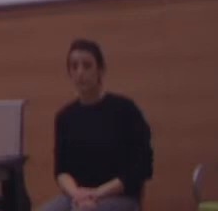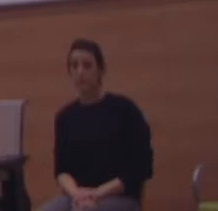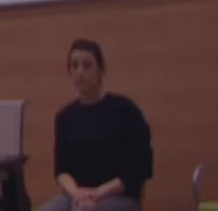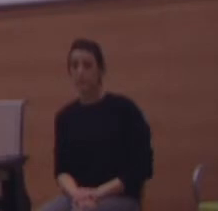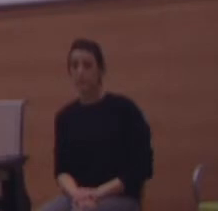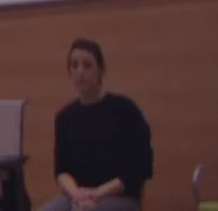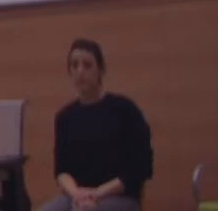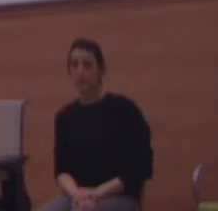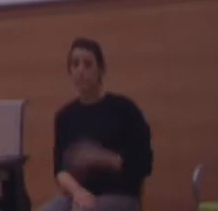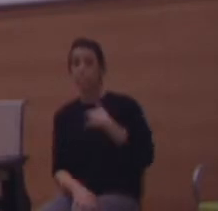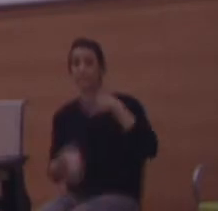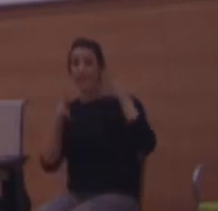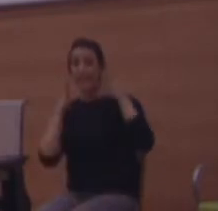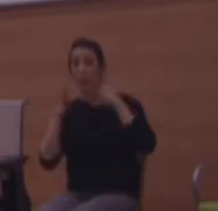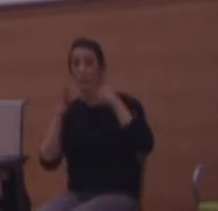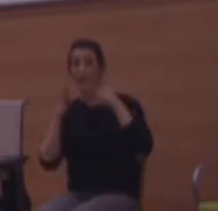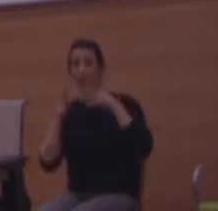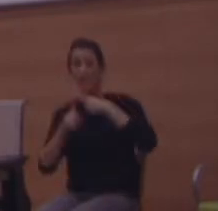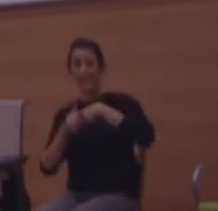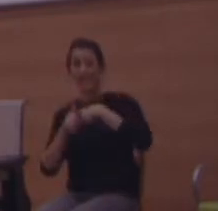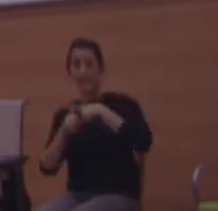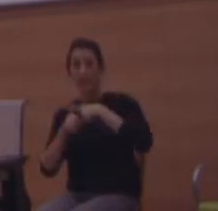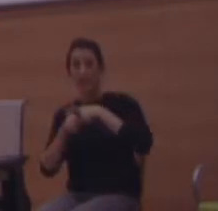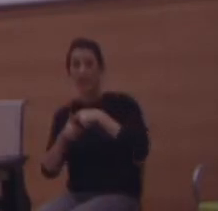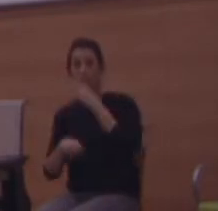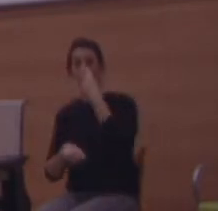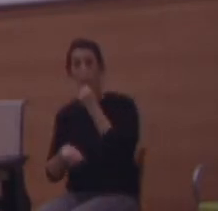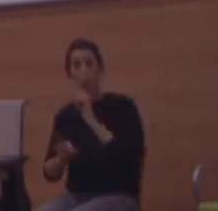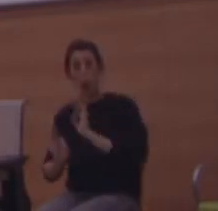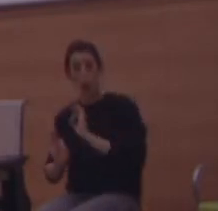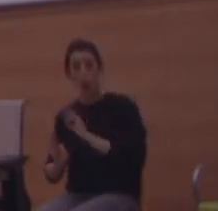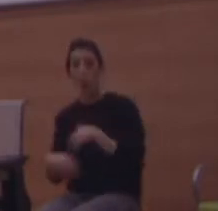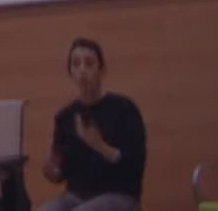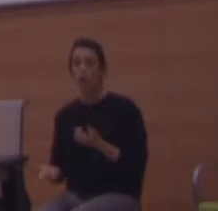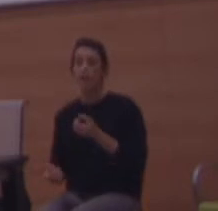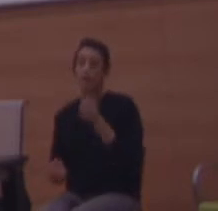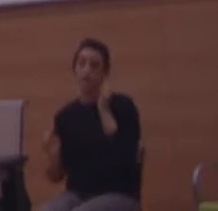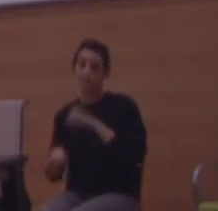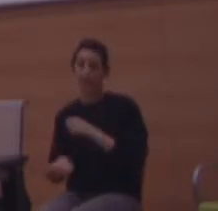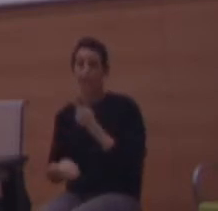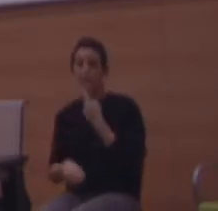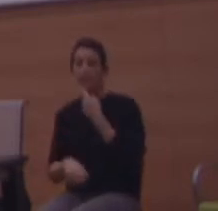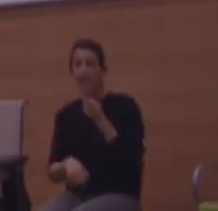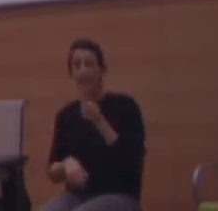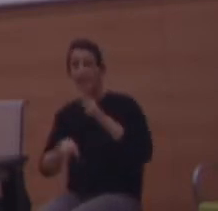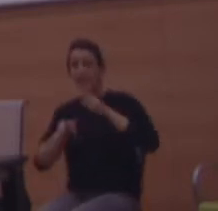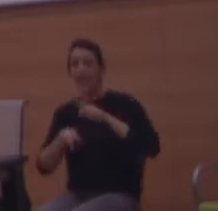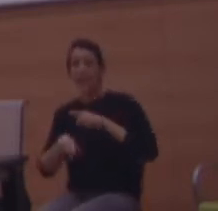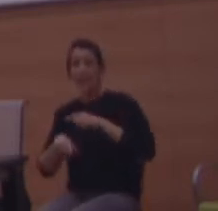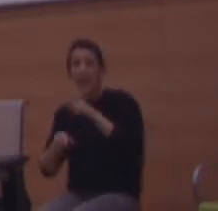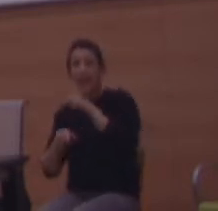Las recomendaciones a nivel podológico, vale, pues vemos que vamos a pasar por una exploración podológica